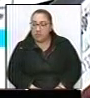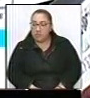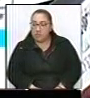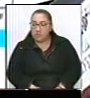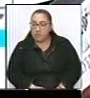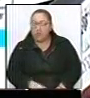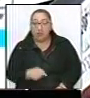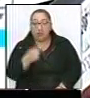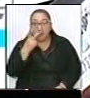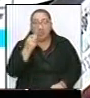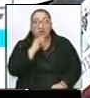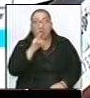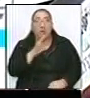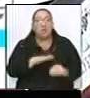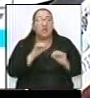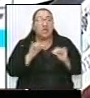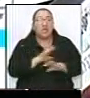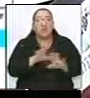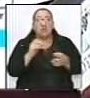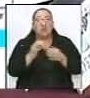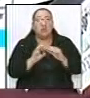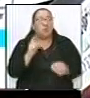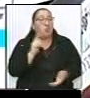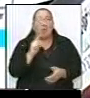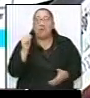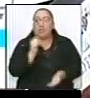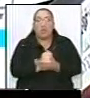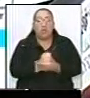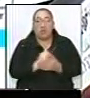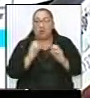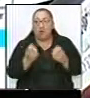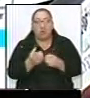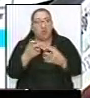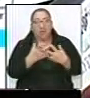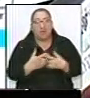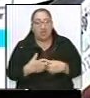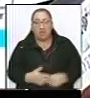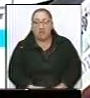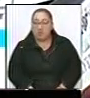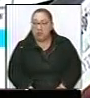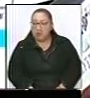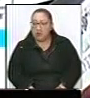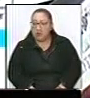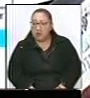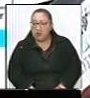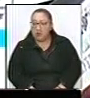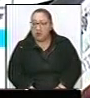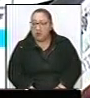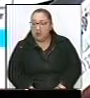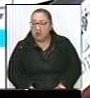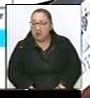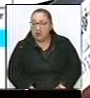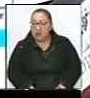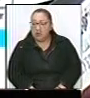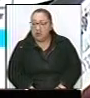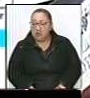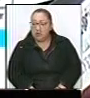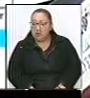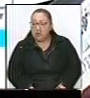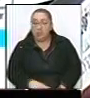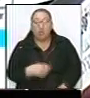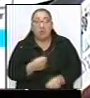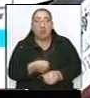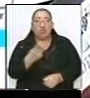vemos en Estados Unidos, a veces se quedan sin presupuesto porque no lo aprueba el Congreso americano y ahí dejan de pagarle a todos los funcionarios de los Estados Unidos